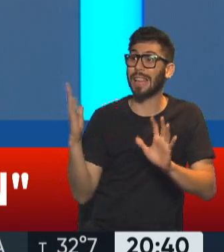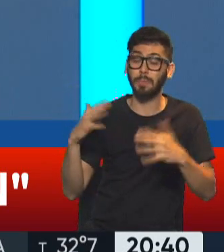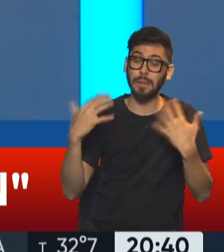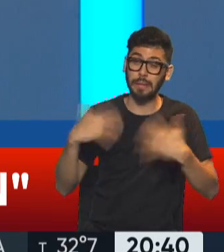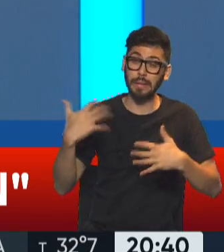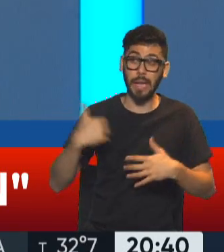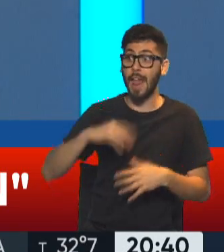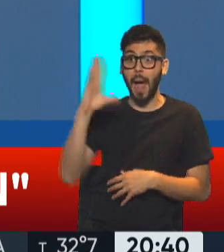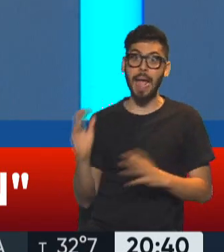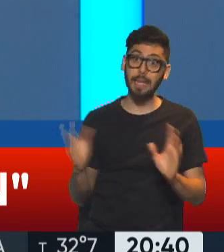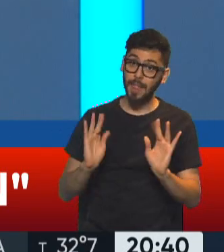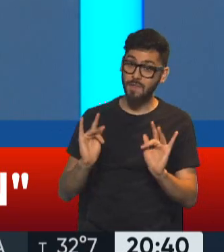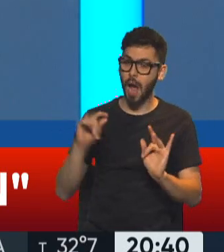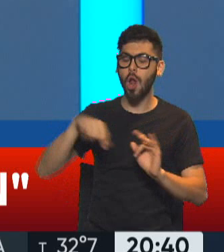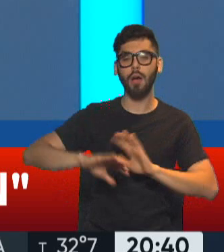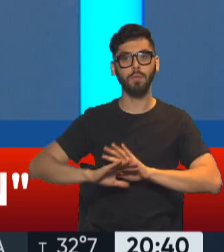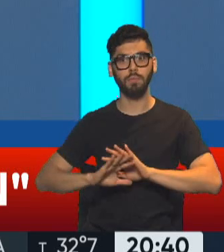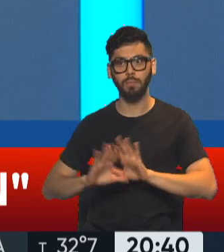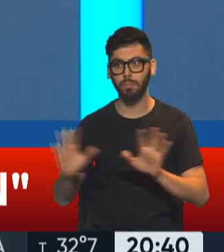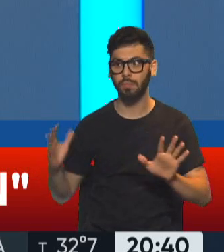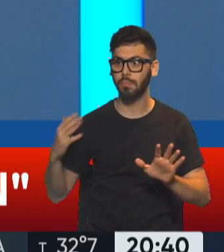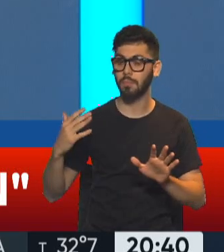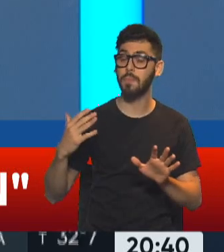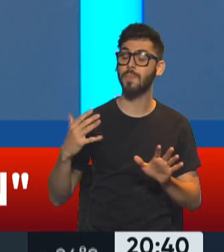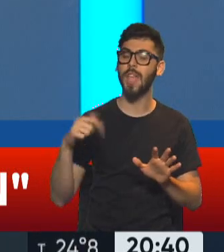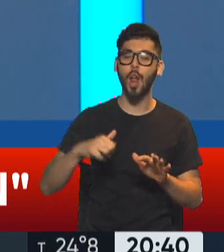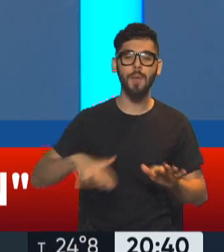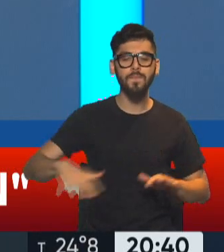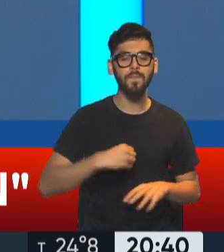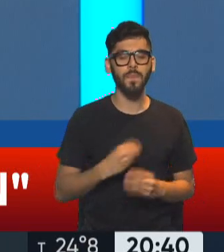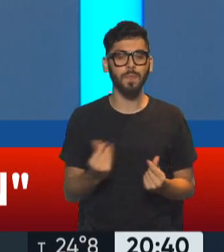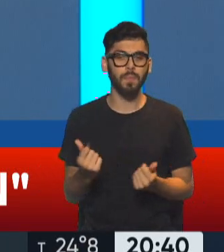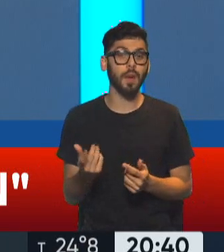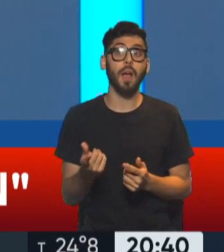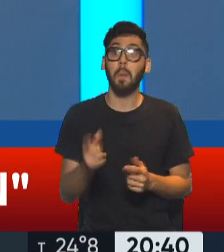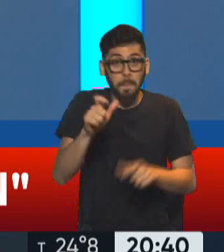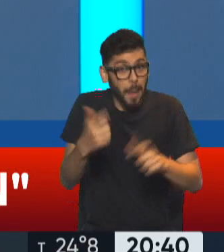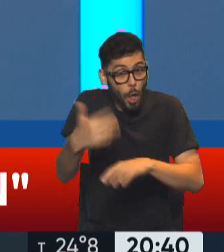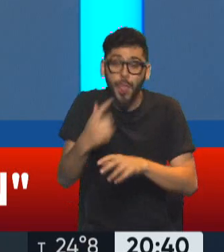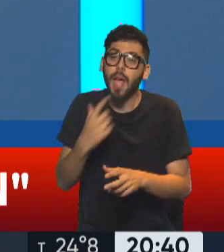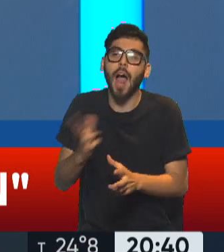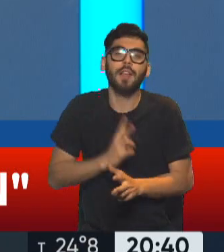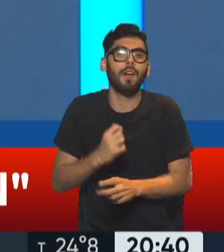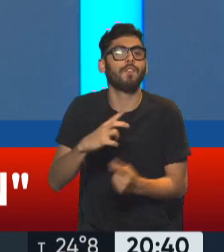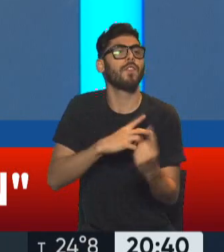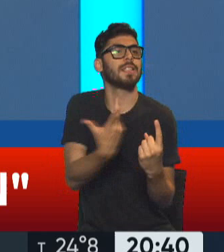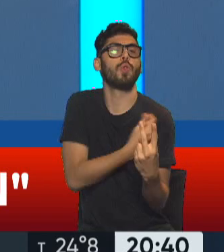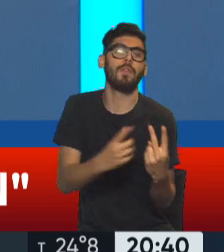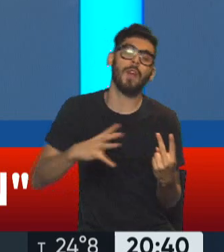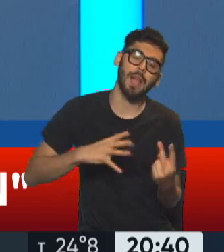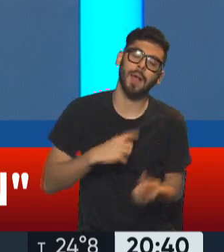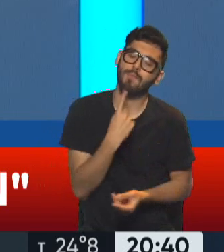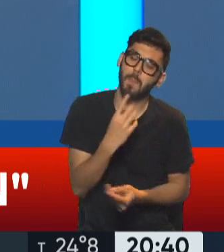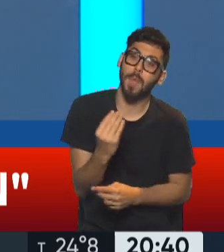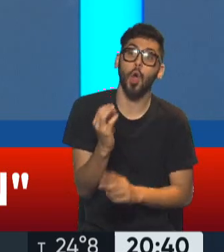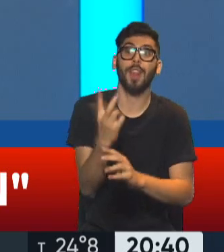de la Argentina. Entonces el espíritu es otro y yo creo que hay un montón de gente que te lo dice en la calle, no fui a votar porque mira, me faltaba la segunda dosis, me daba miedo, había 3 horas